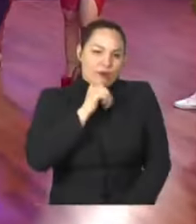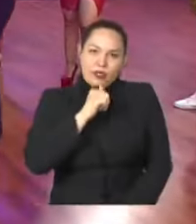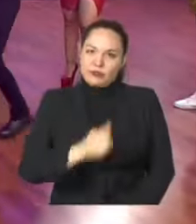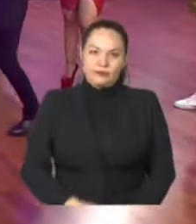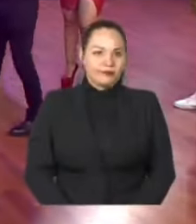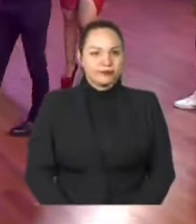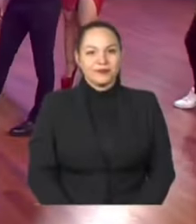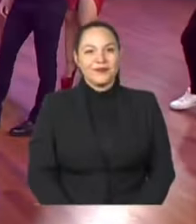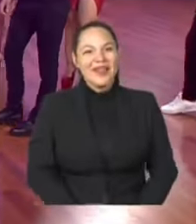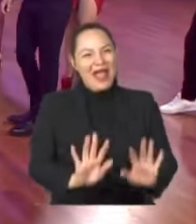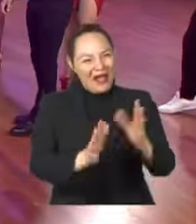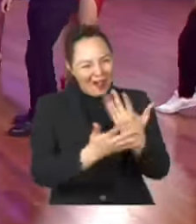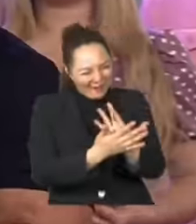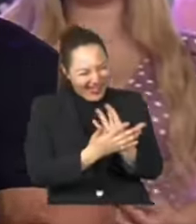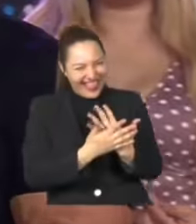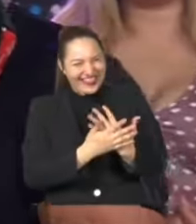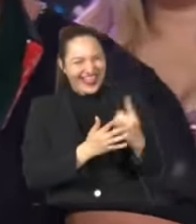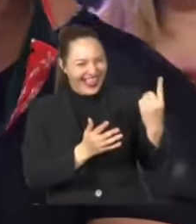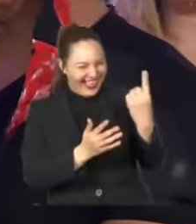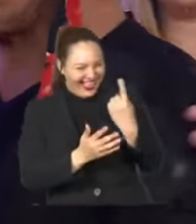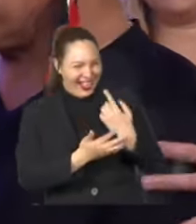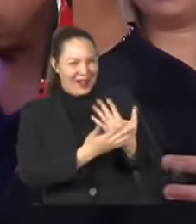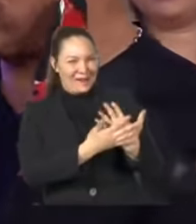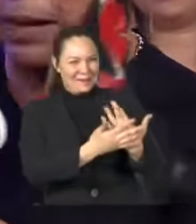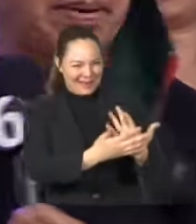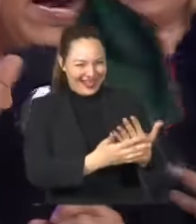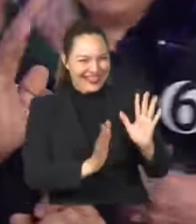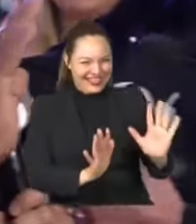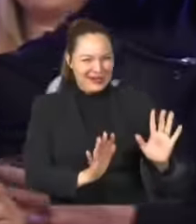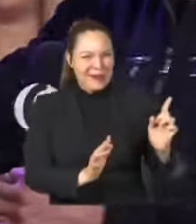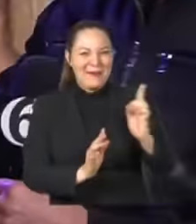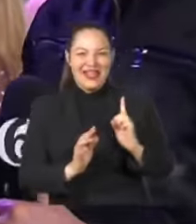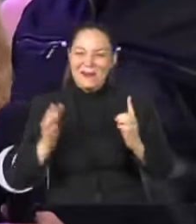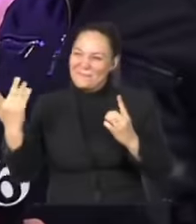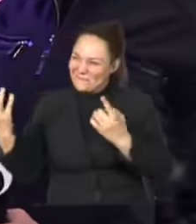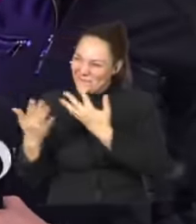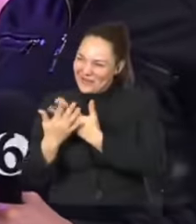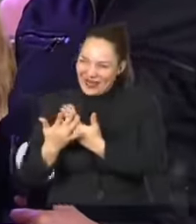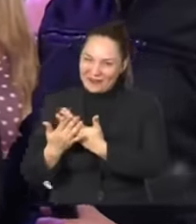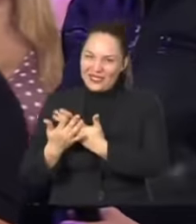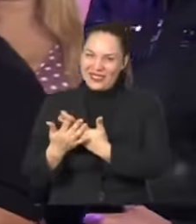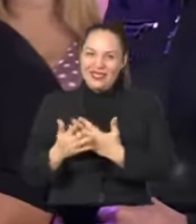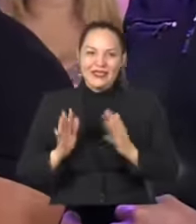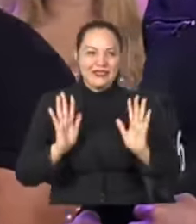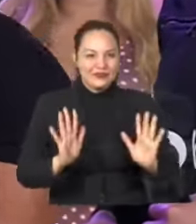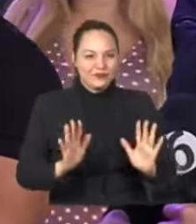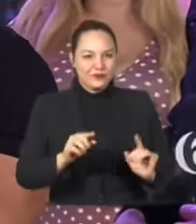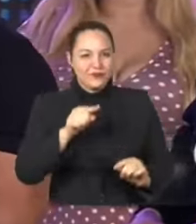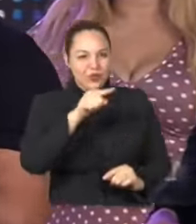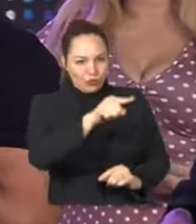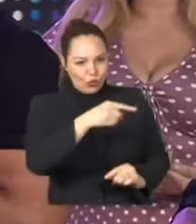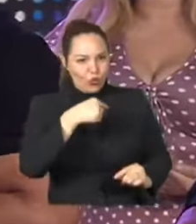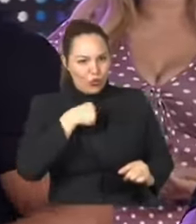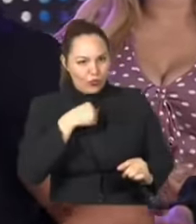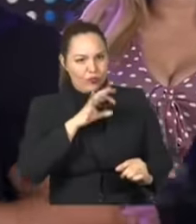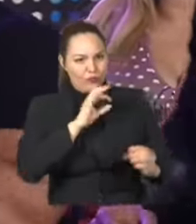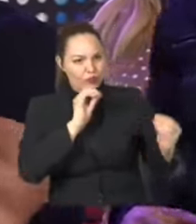Espérame, tranquila. No, te estoy diciendo que vengas para acá. Espérame, tranquilo. ¿Tú serías capaz de darme un